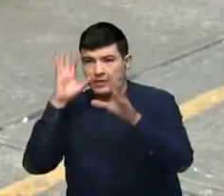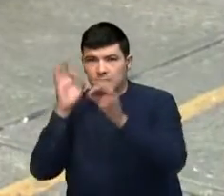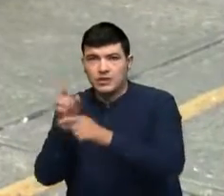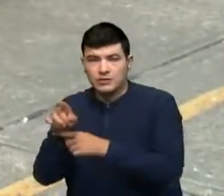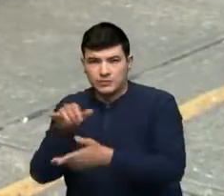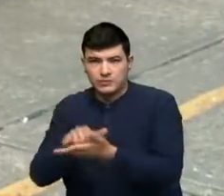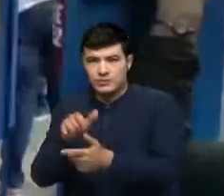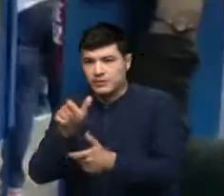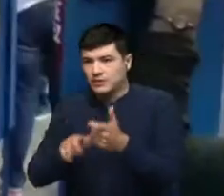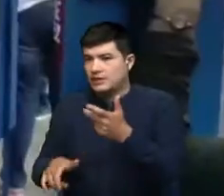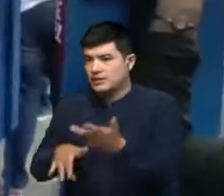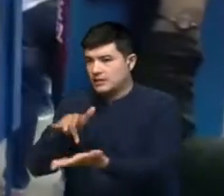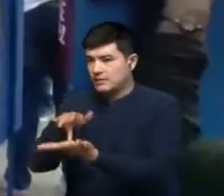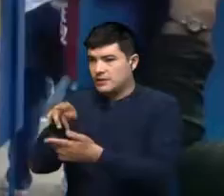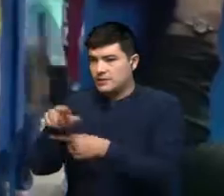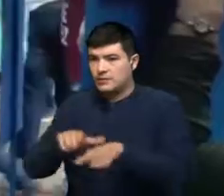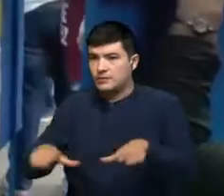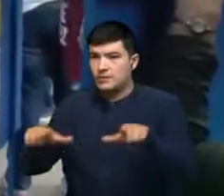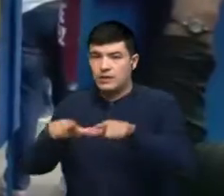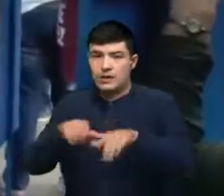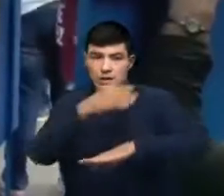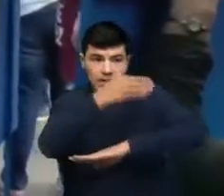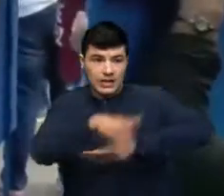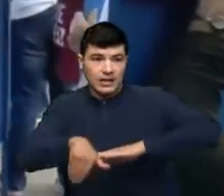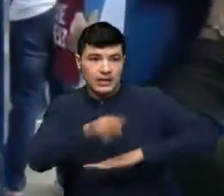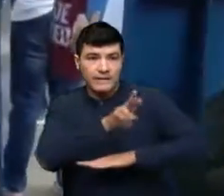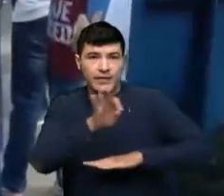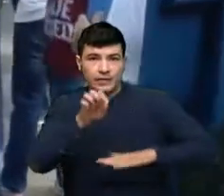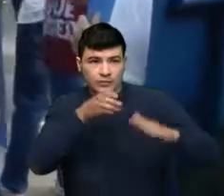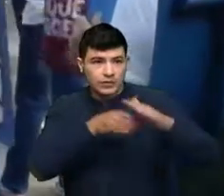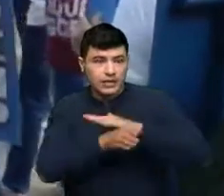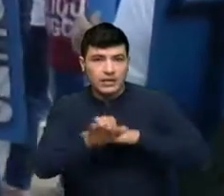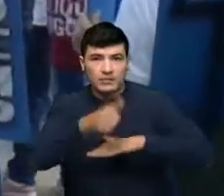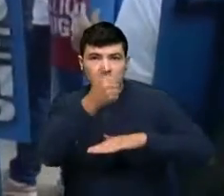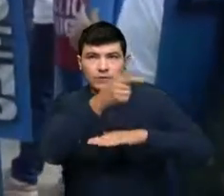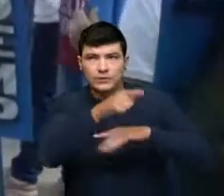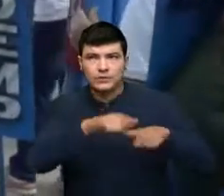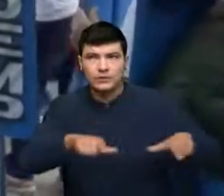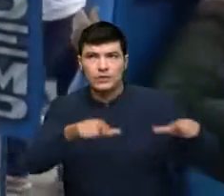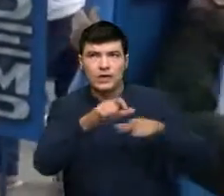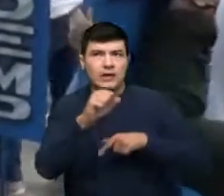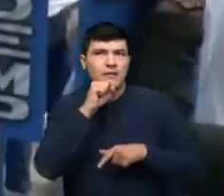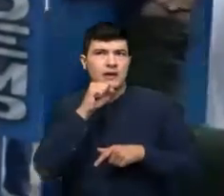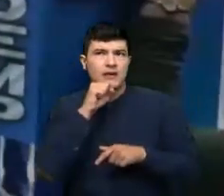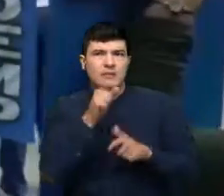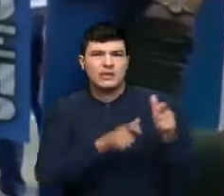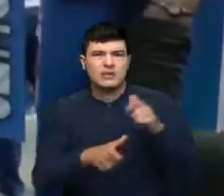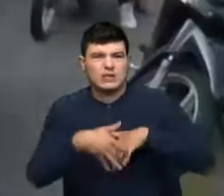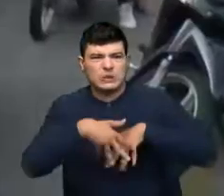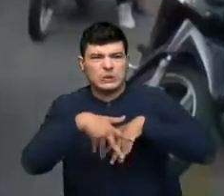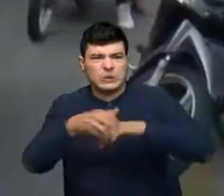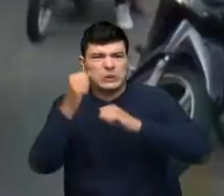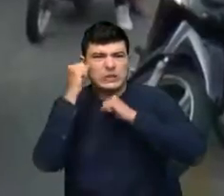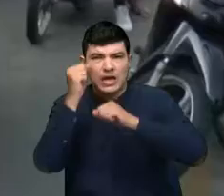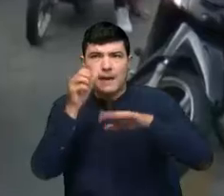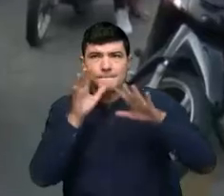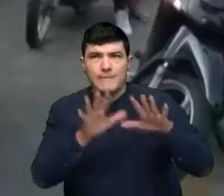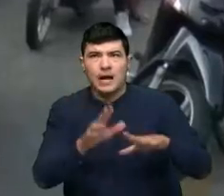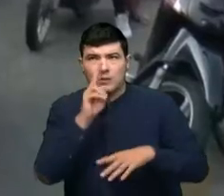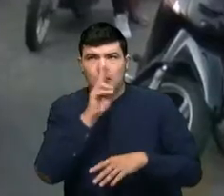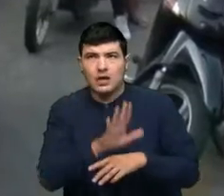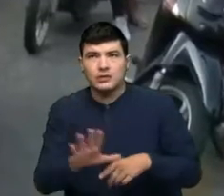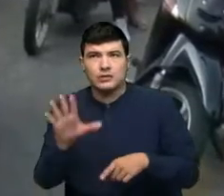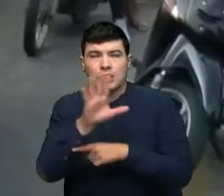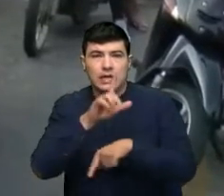los asistentes. La carrera 28, entrada principal de Barranca Bermeja, concentró a los manifestantes de este paro nacional y